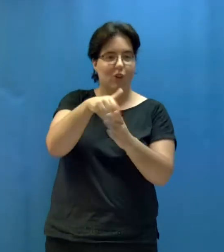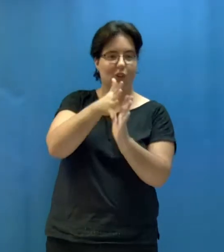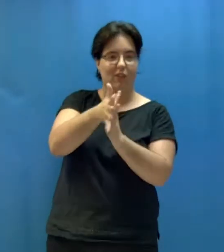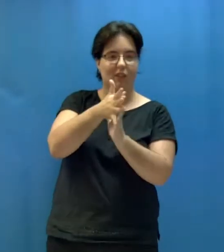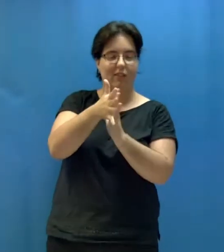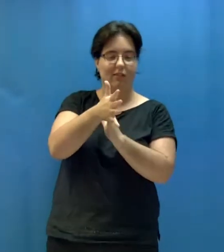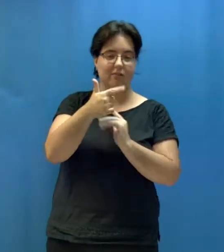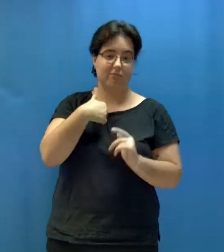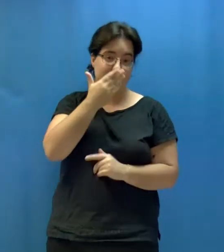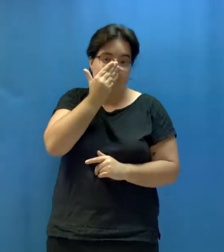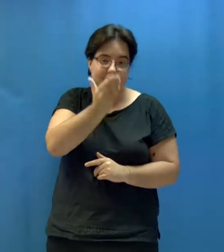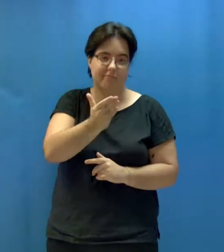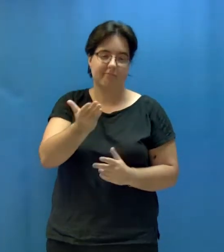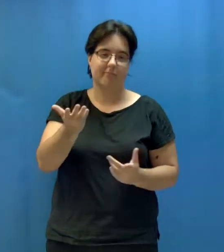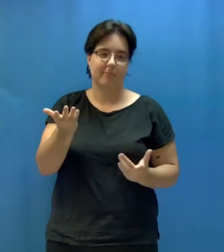francamente,